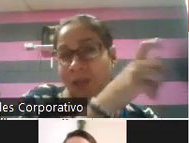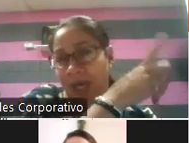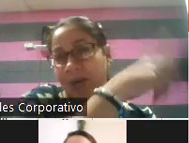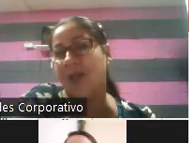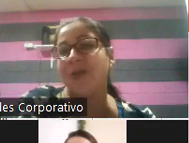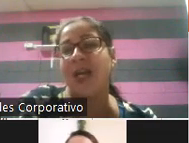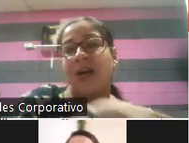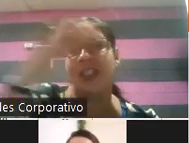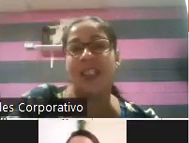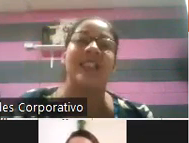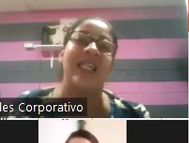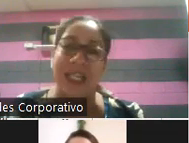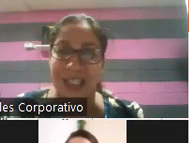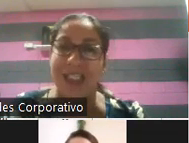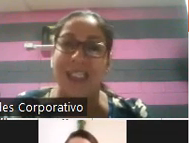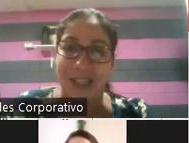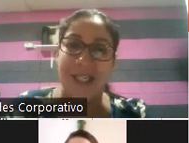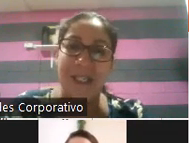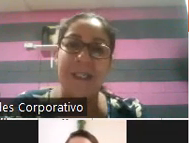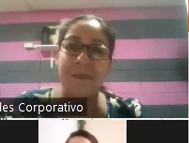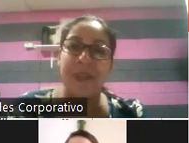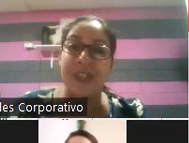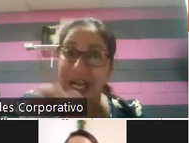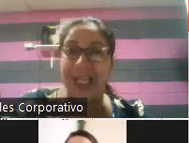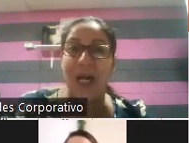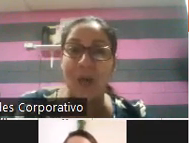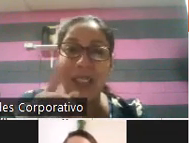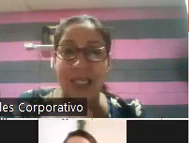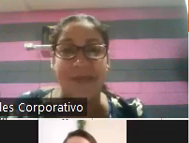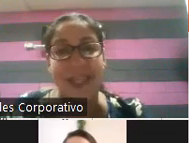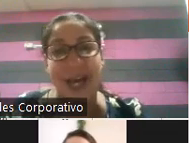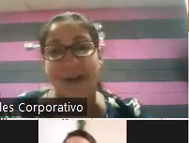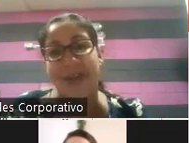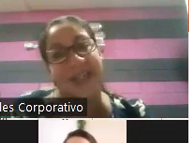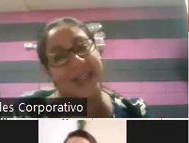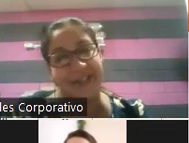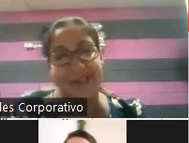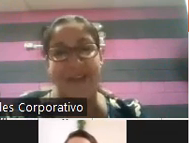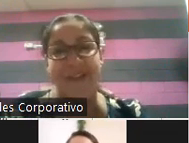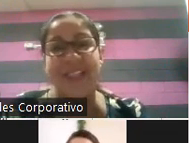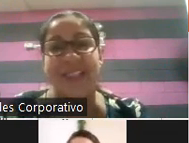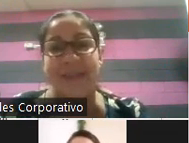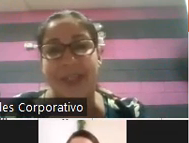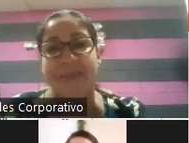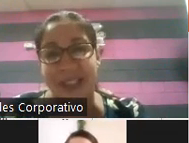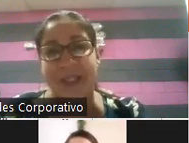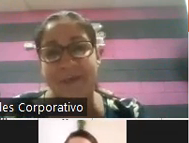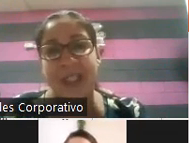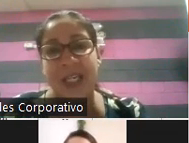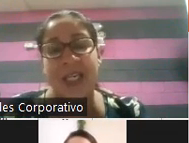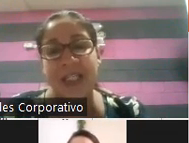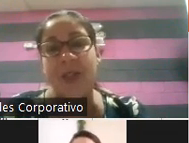más y ya la tocaron en otro lado sin necesidad de ir a la tienda al que la Us Hay que cuidarlo para que sea fácil también